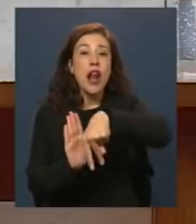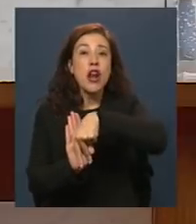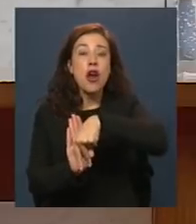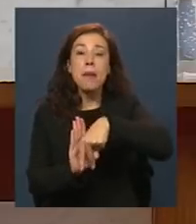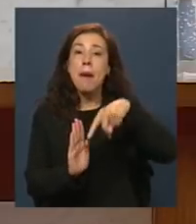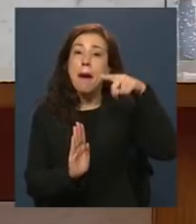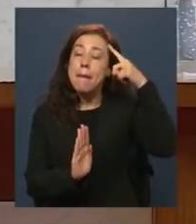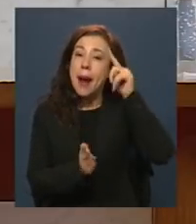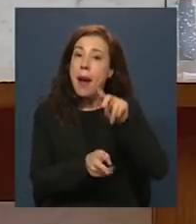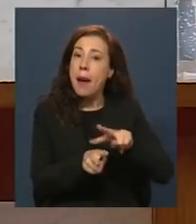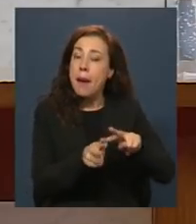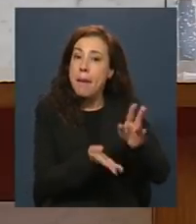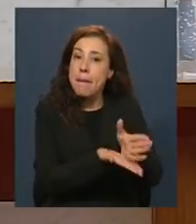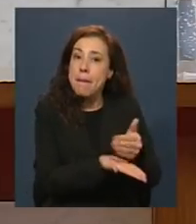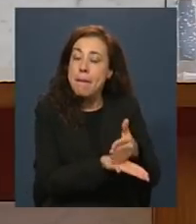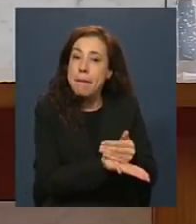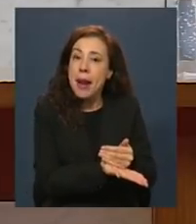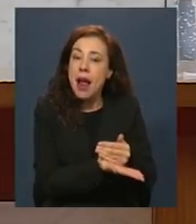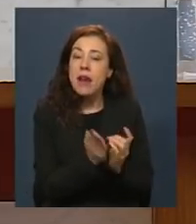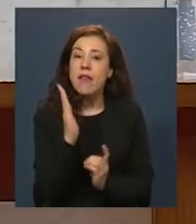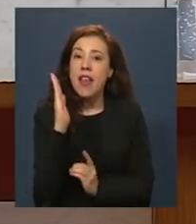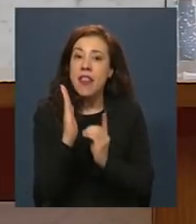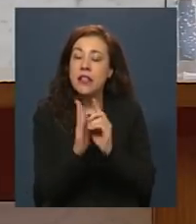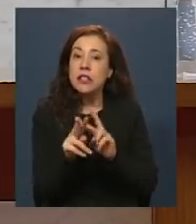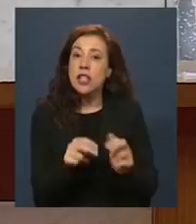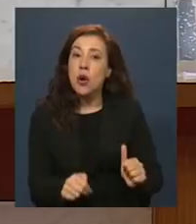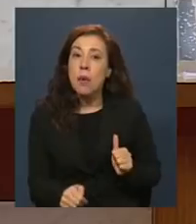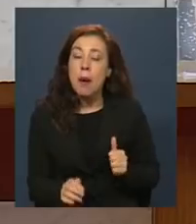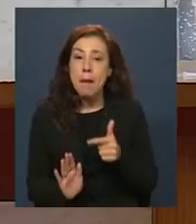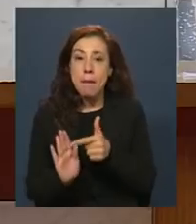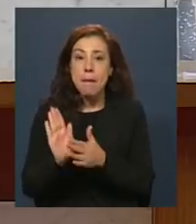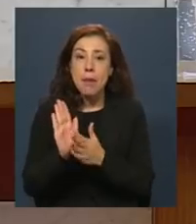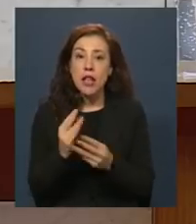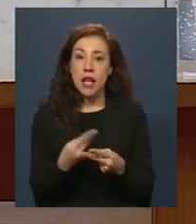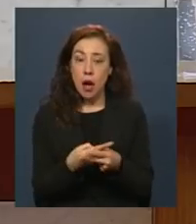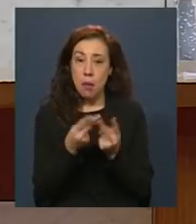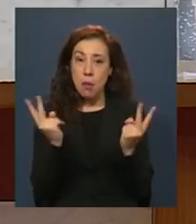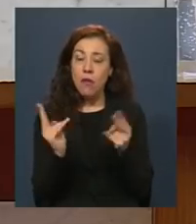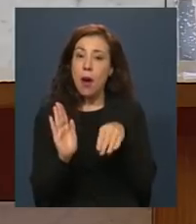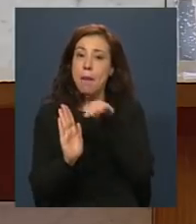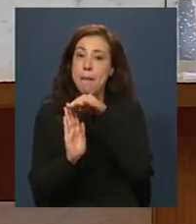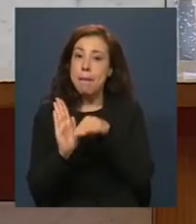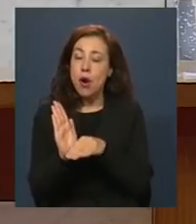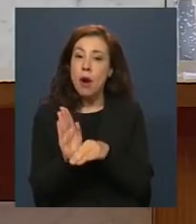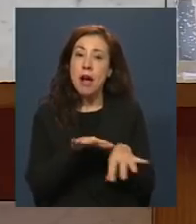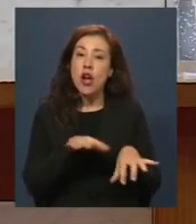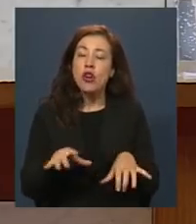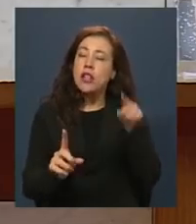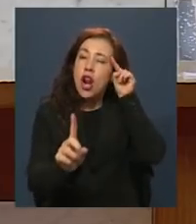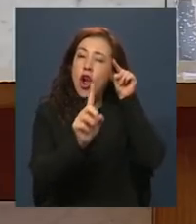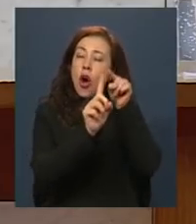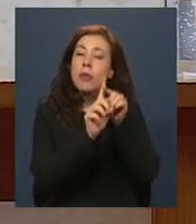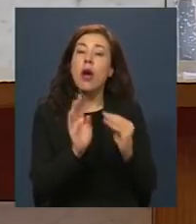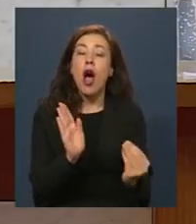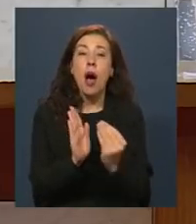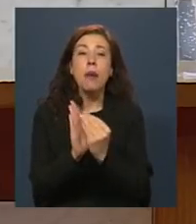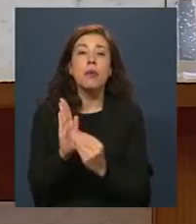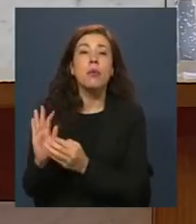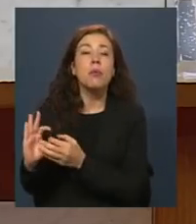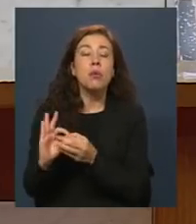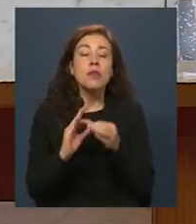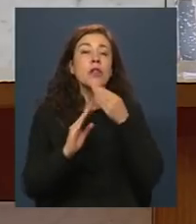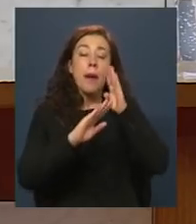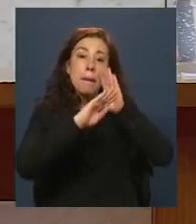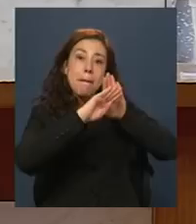la planificación, desarrollo y ejecución de políticas públicas, programas y acciones destinados a establecer causas y